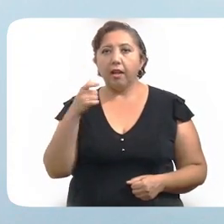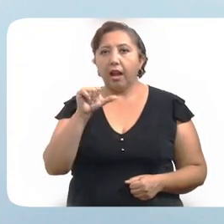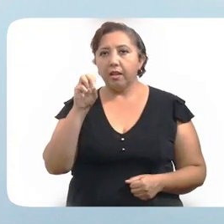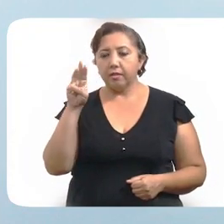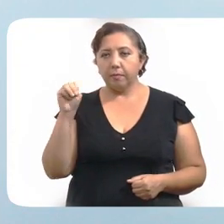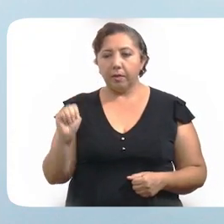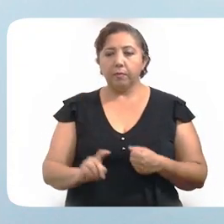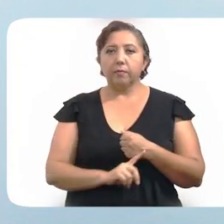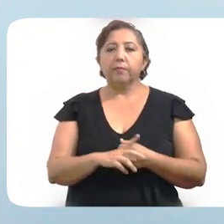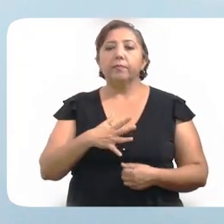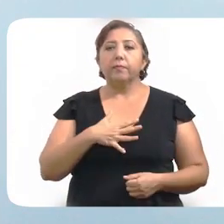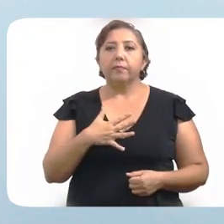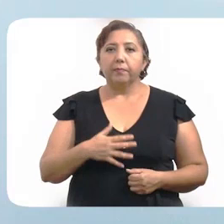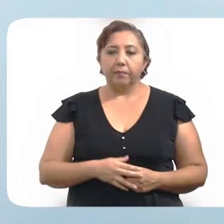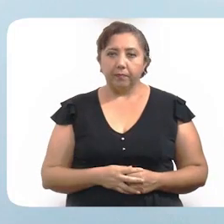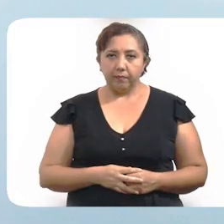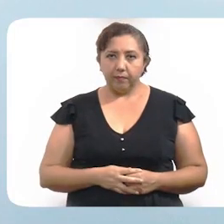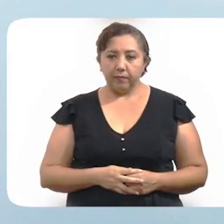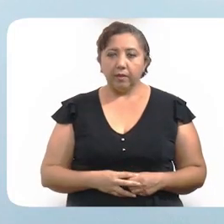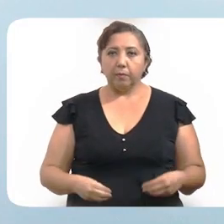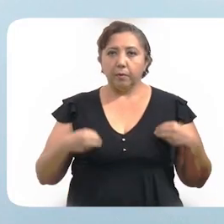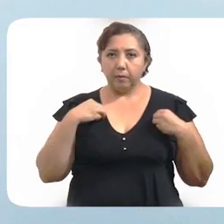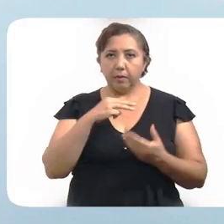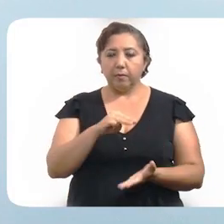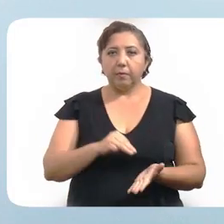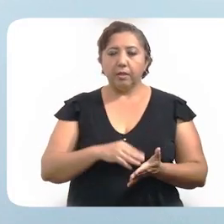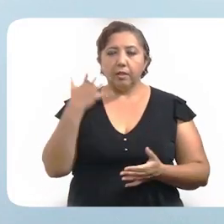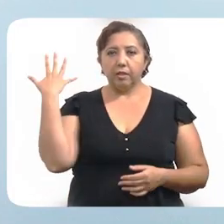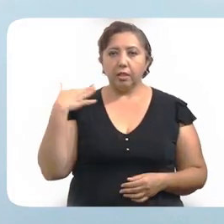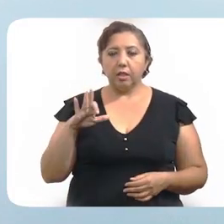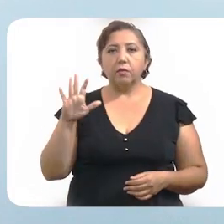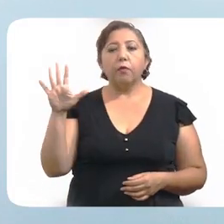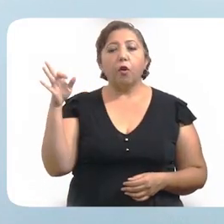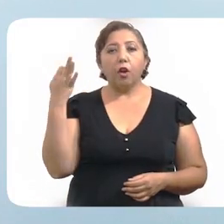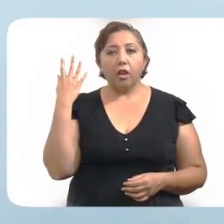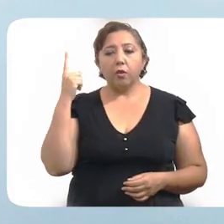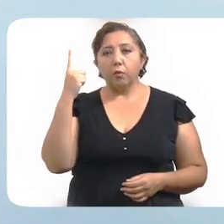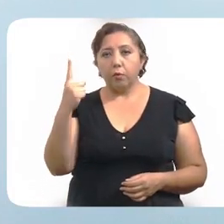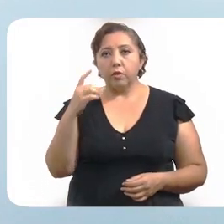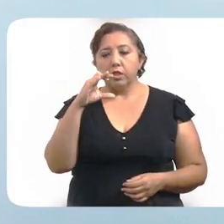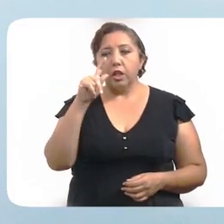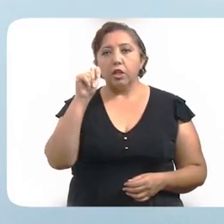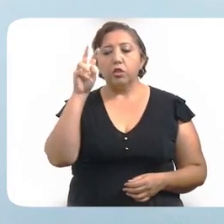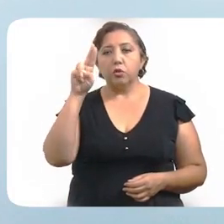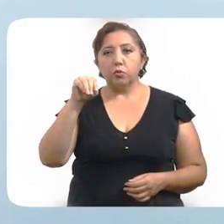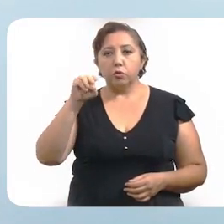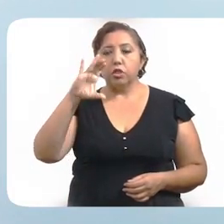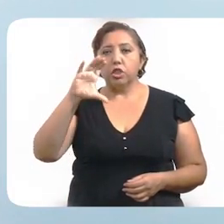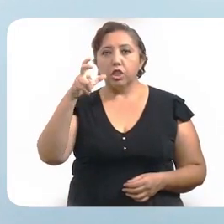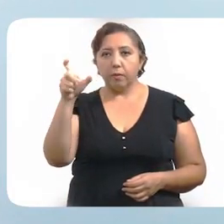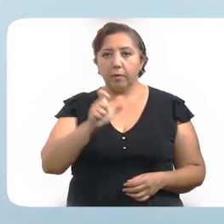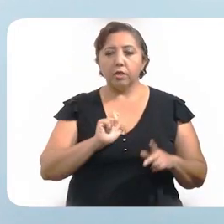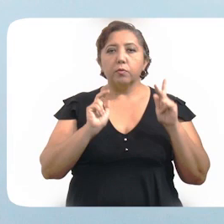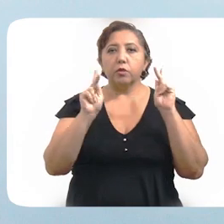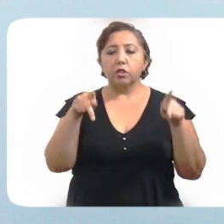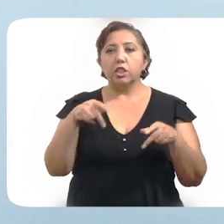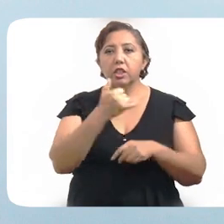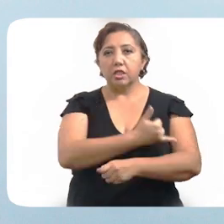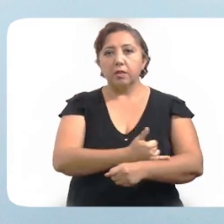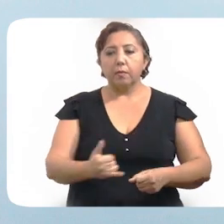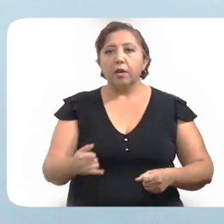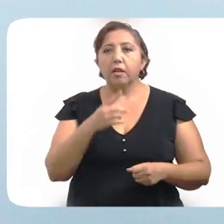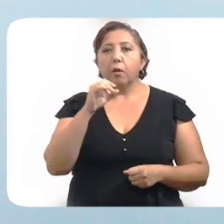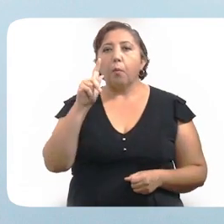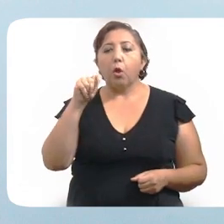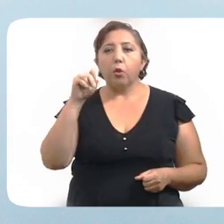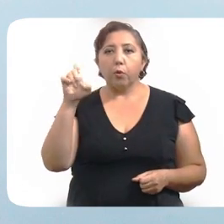asma y EPOC. Residían en Mérida 10, Foráneo 1, Izelestún, Chemash, Progreso, Izamal, Xixulub